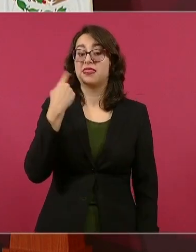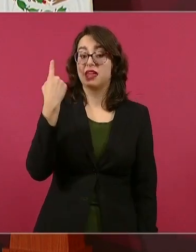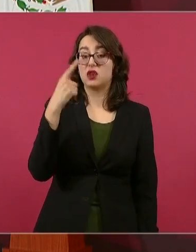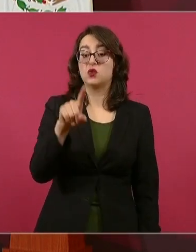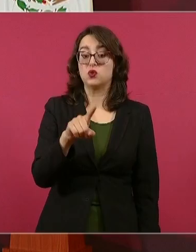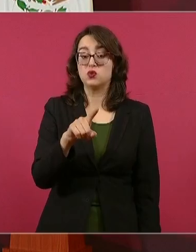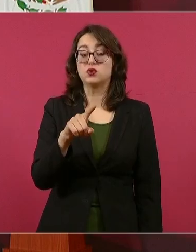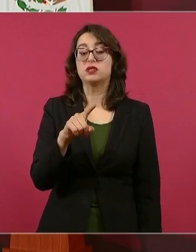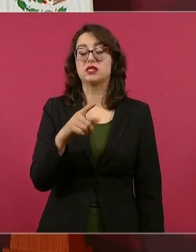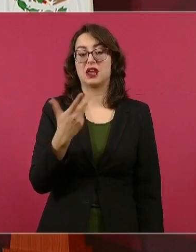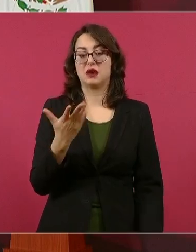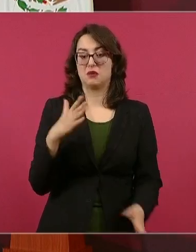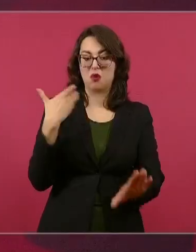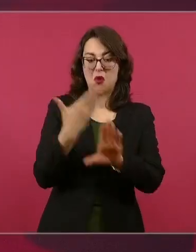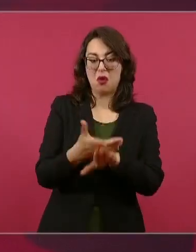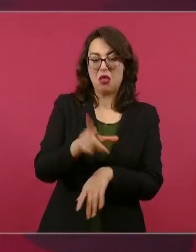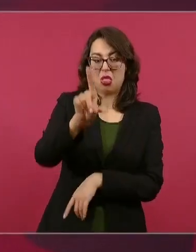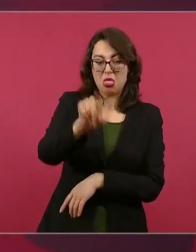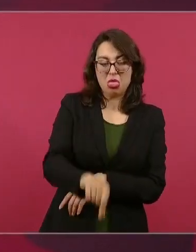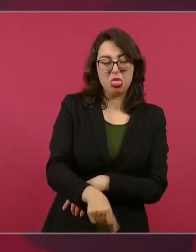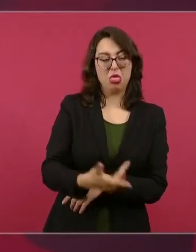el tratar así a una persona.